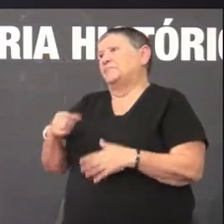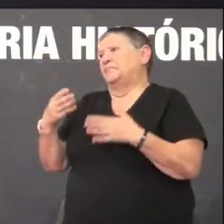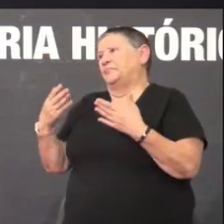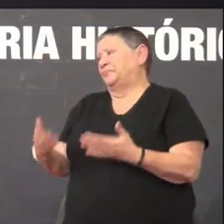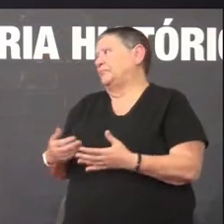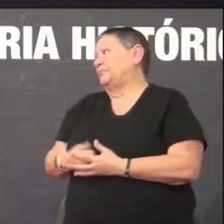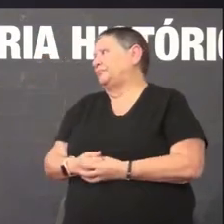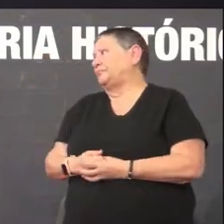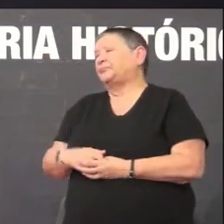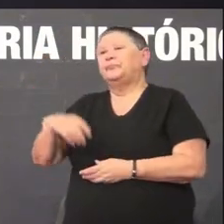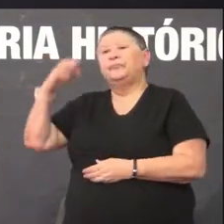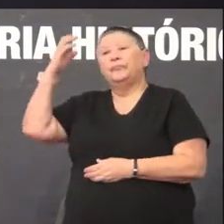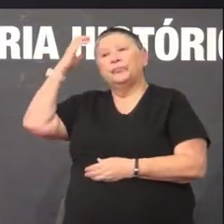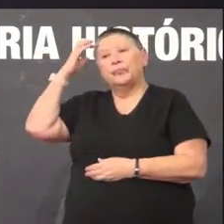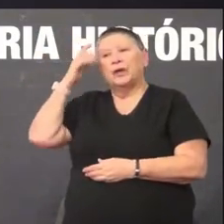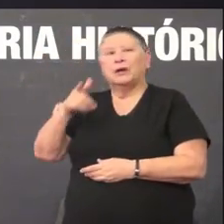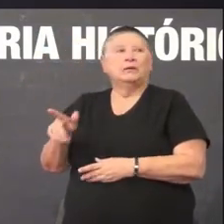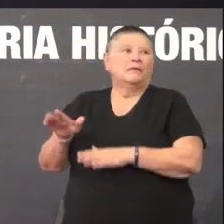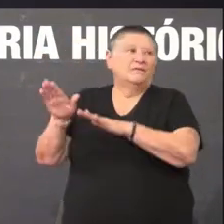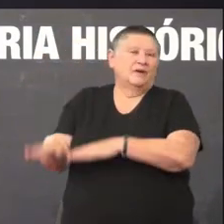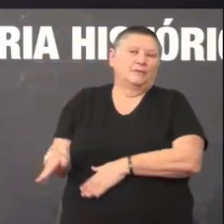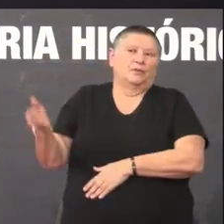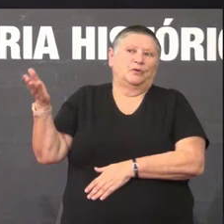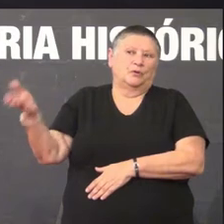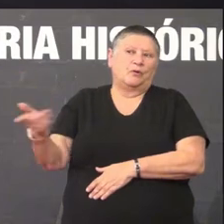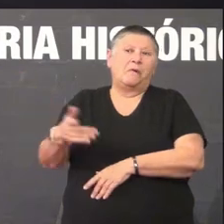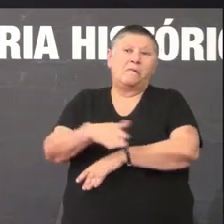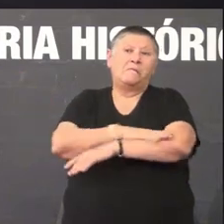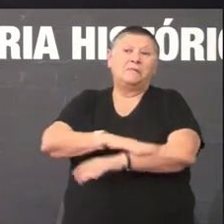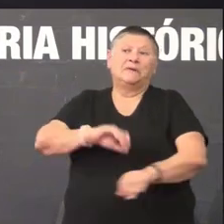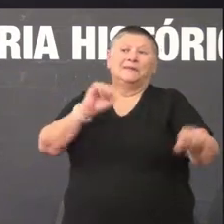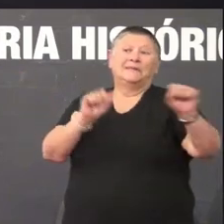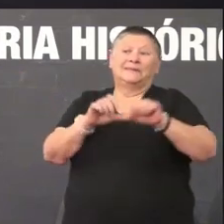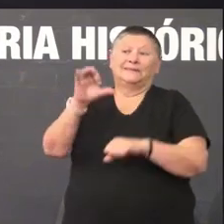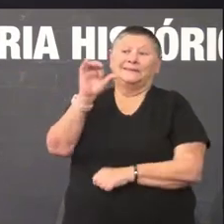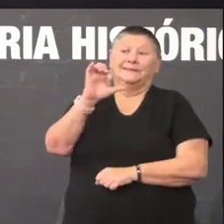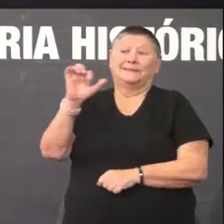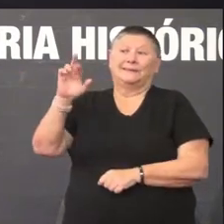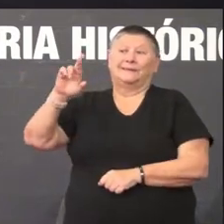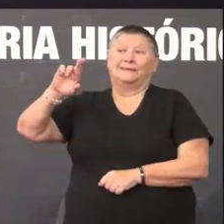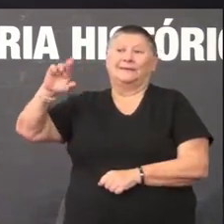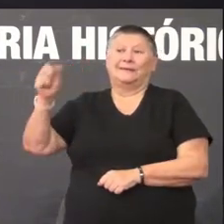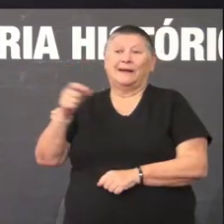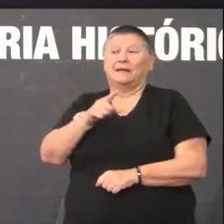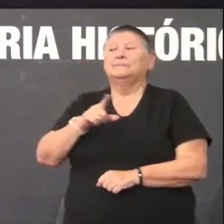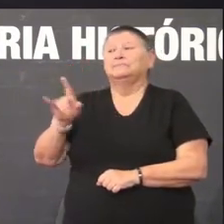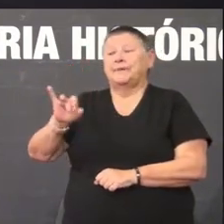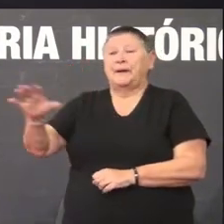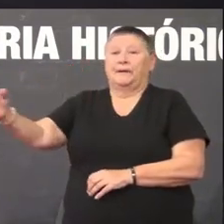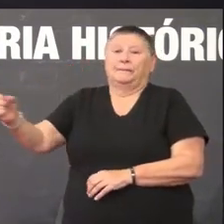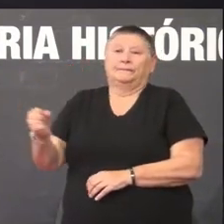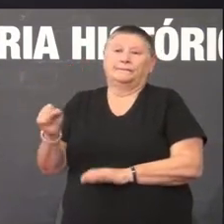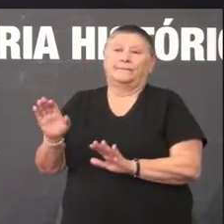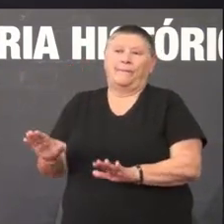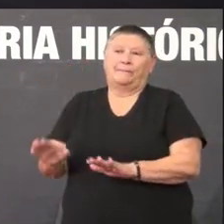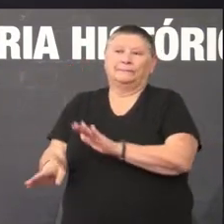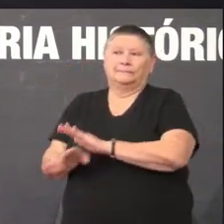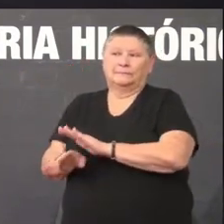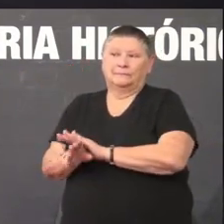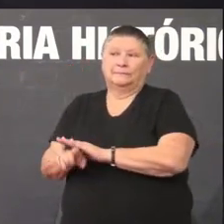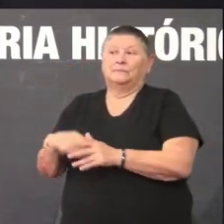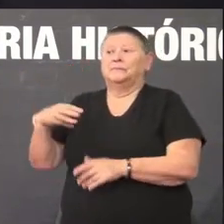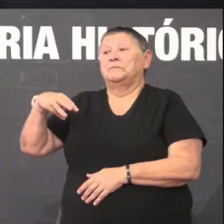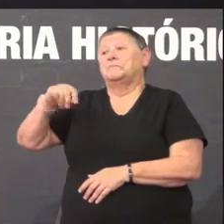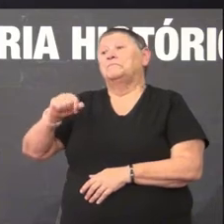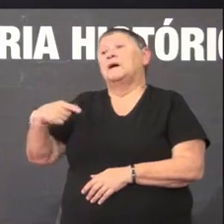el rey habla en su favor y el ministro de Defensa, Narcís Serra, le mantiene y luego Manglano se